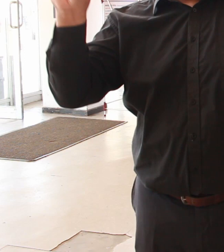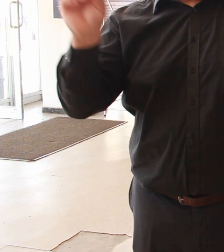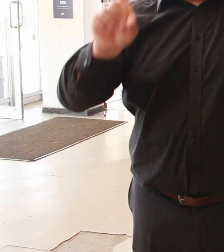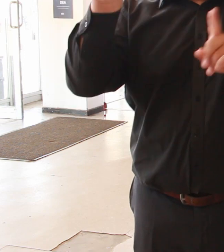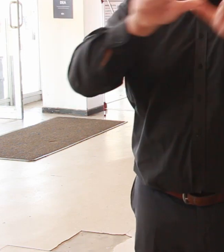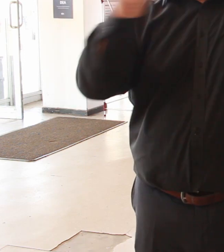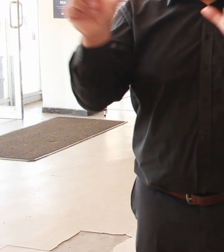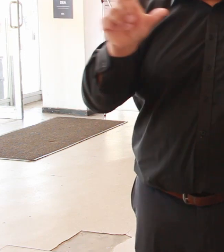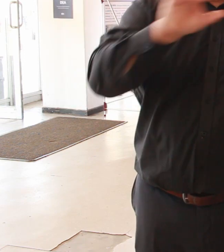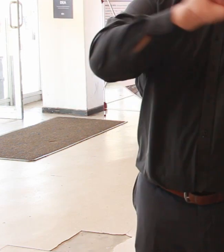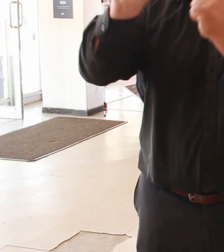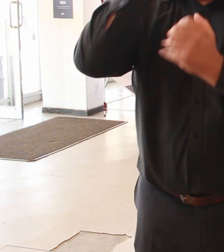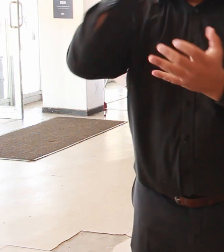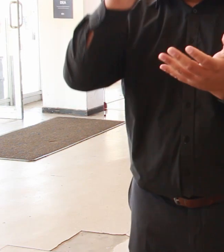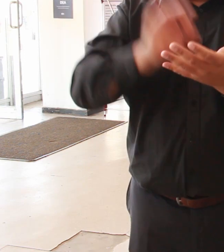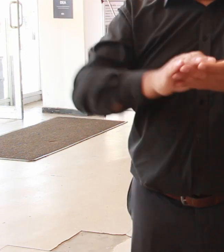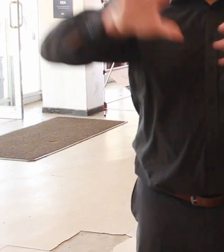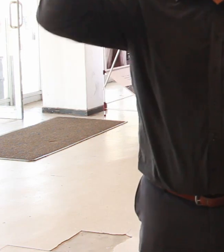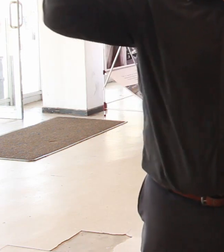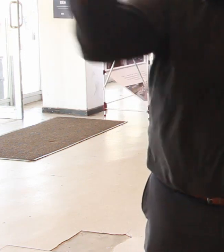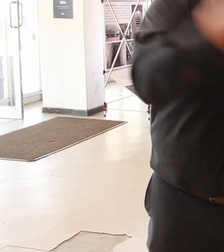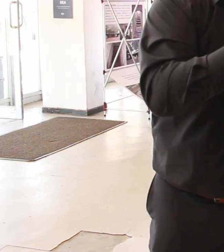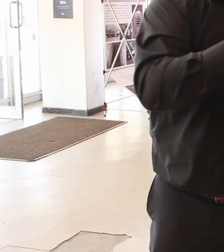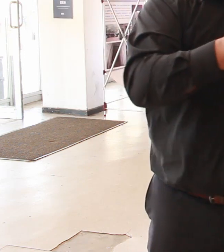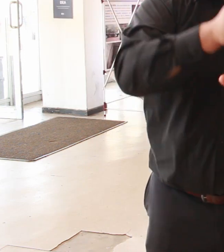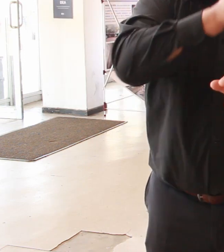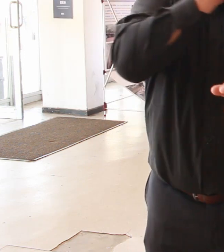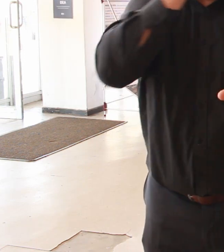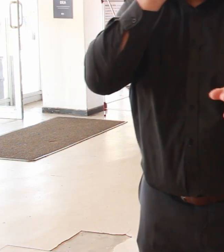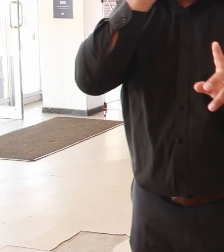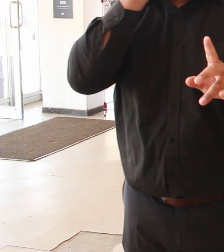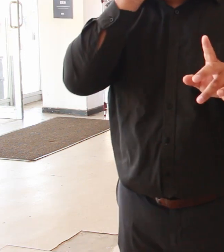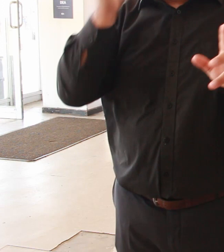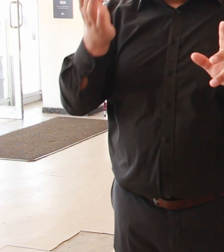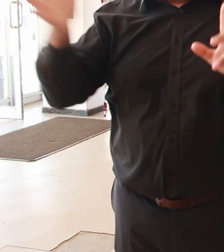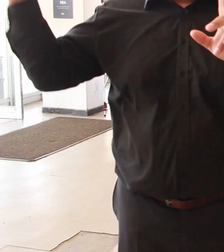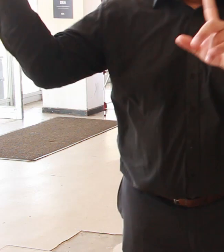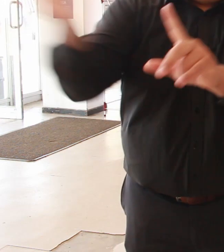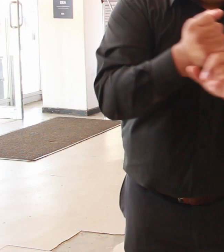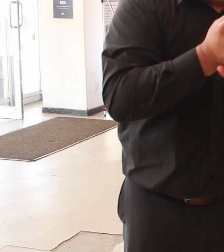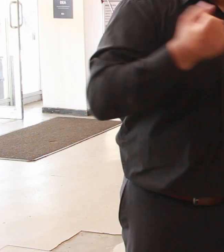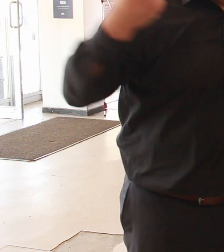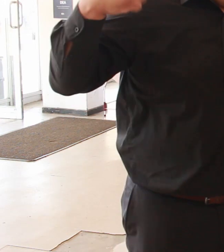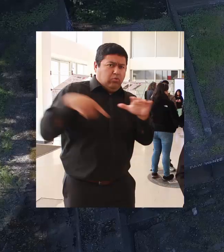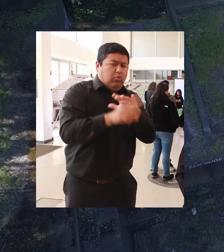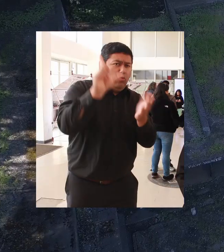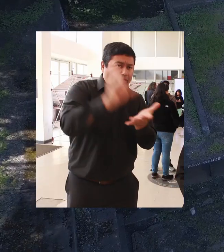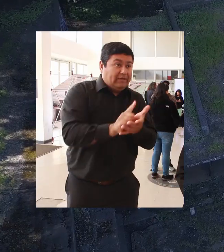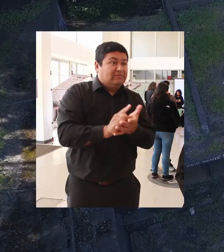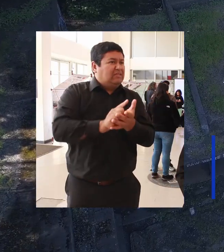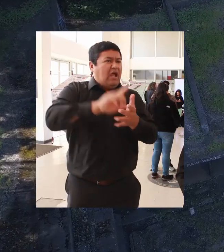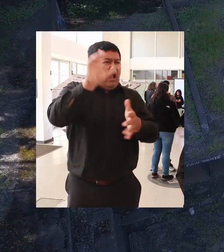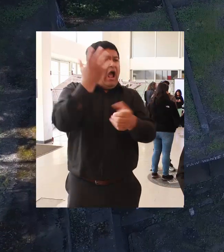la dictadura eran detenidos, ¿ya? Clandestinamente llevados a un lugar secuestrado, ¿ya? Y entre esos